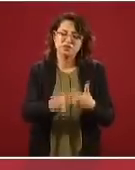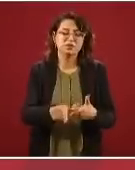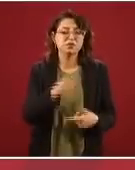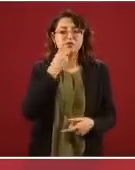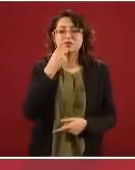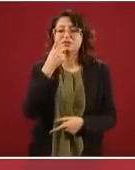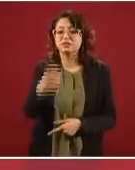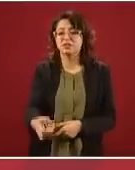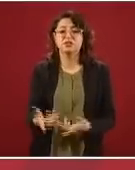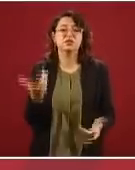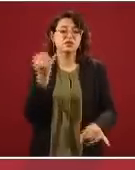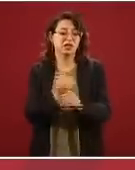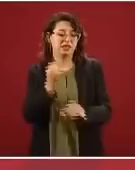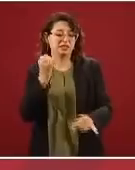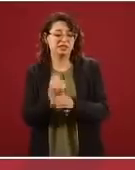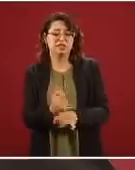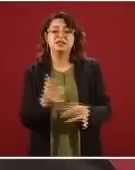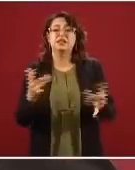sociales.